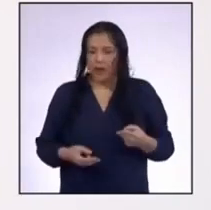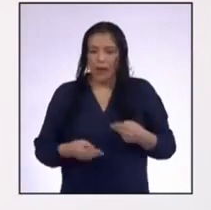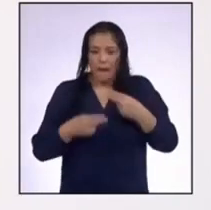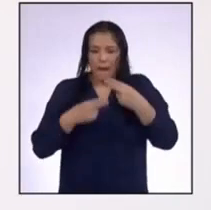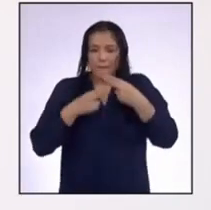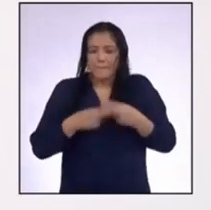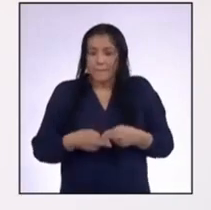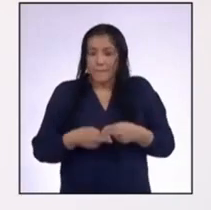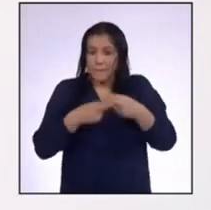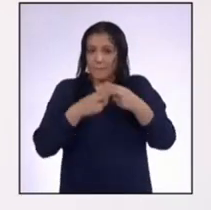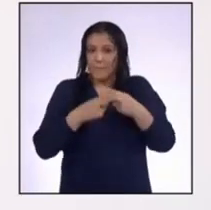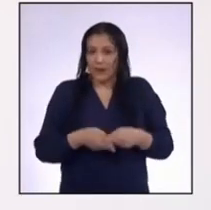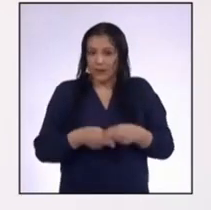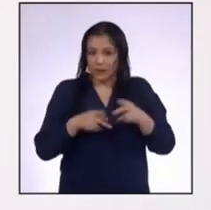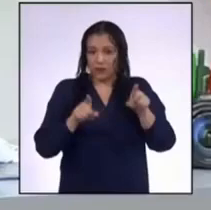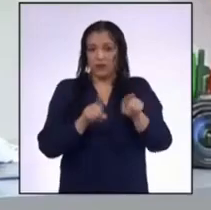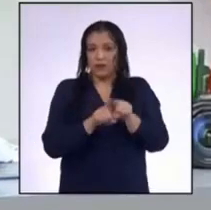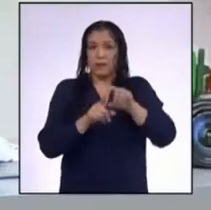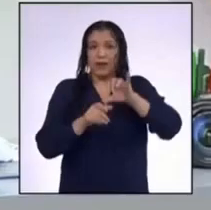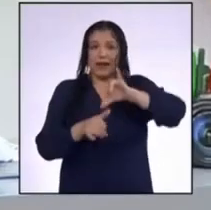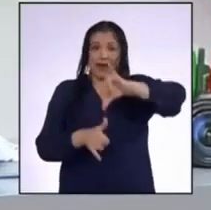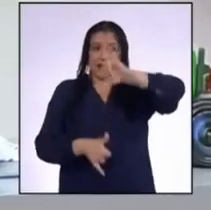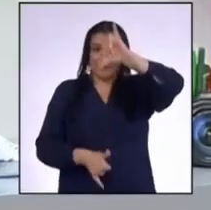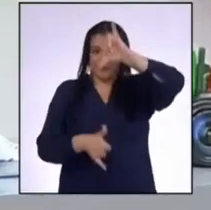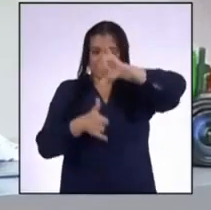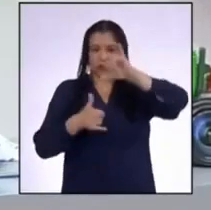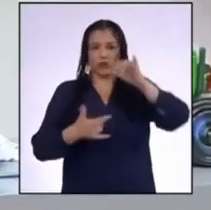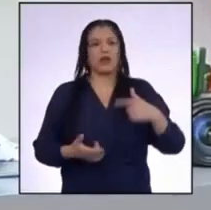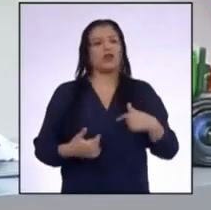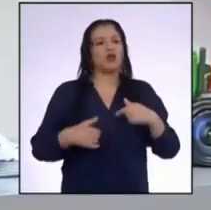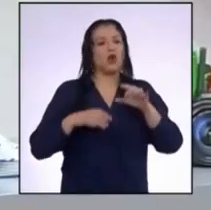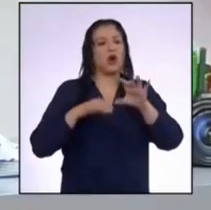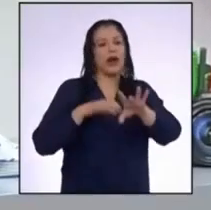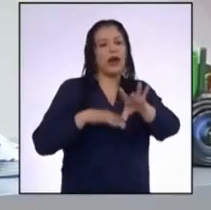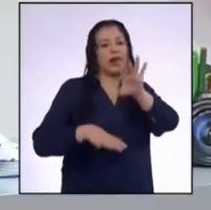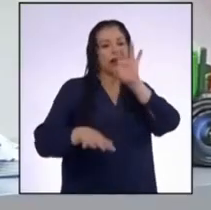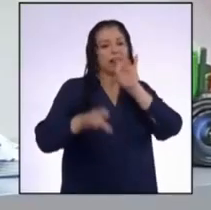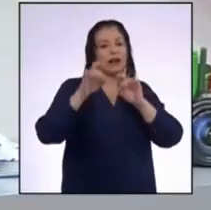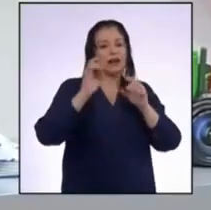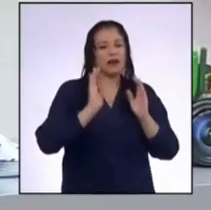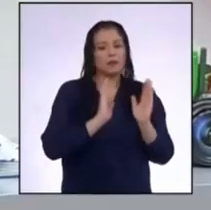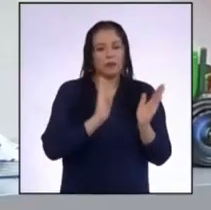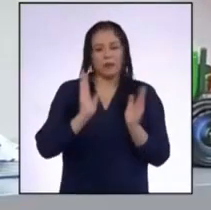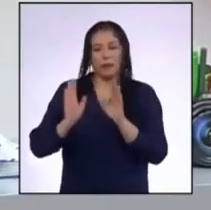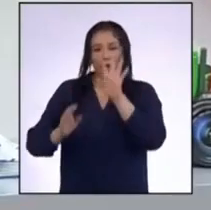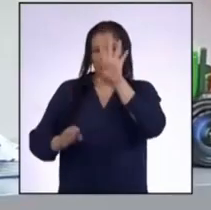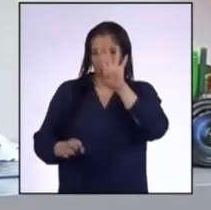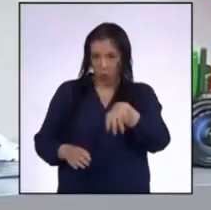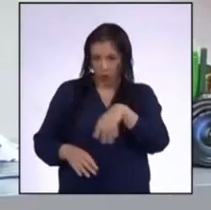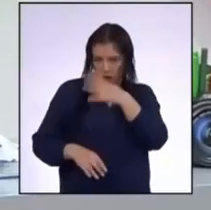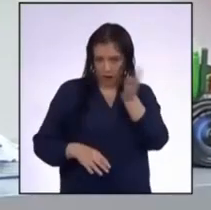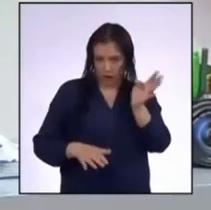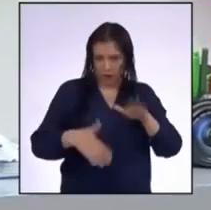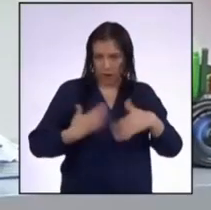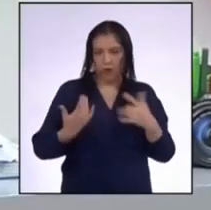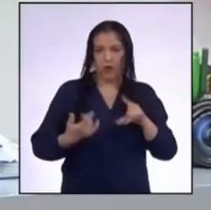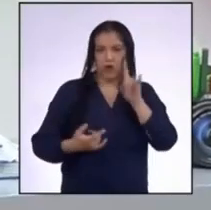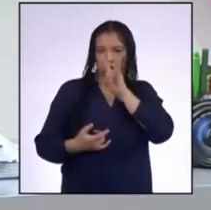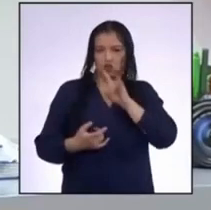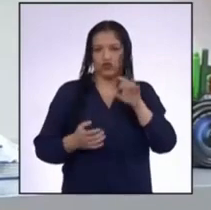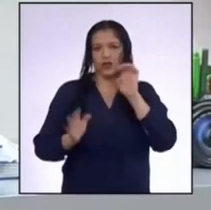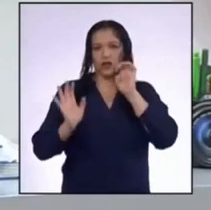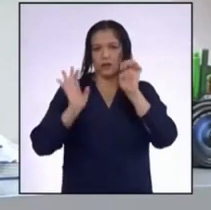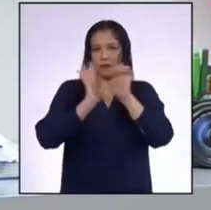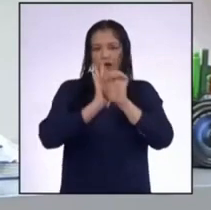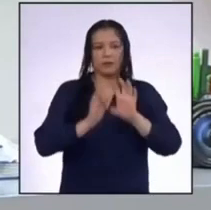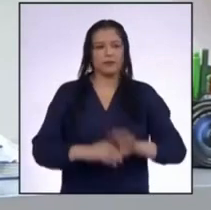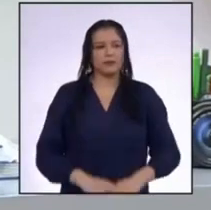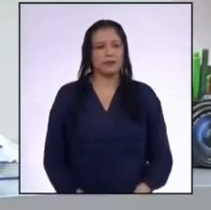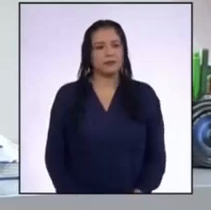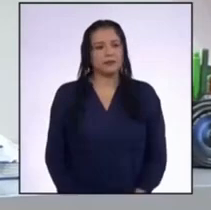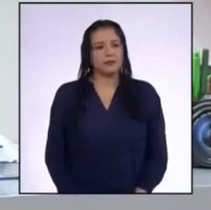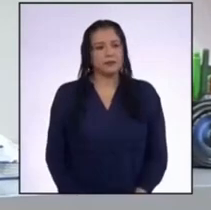peso, además de la estatura. Elegiré algunos y los organizaré en una tabla para que nos sirva como ejemplo.